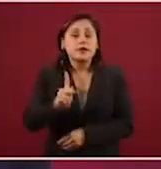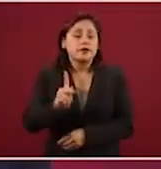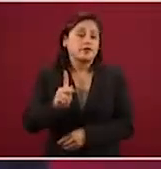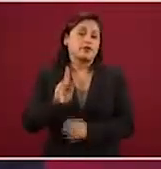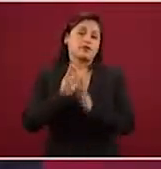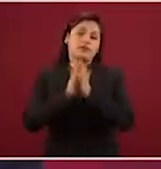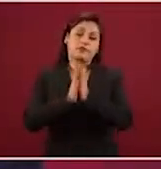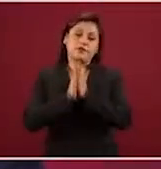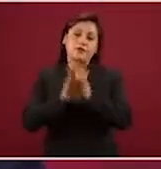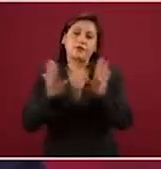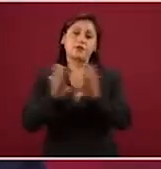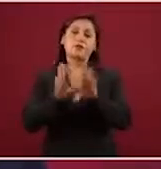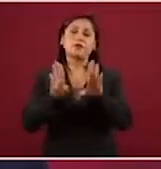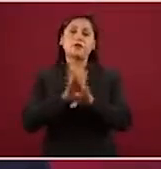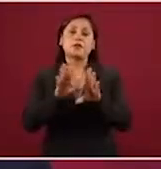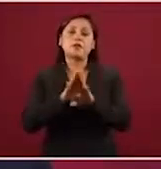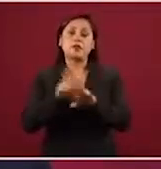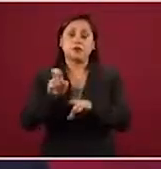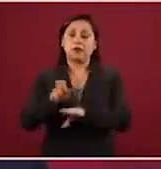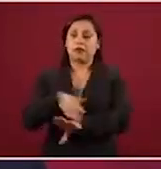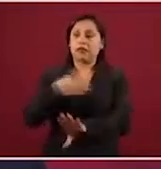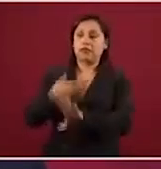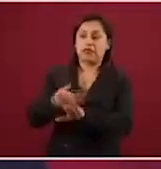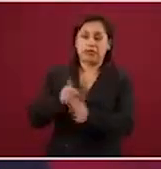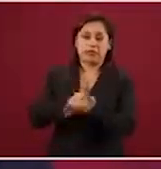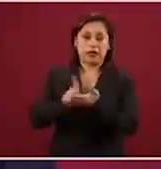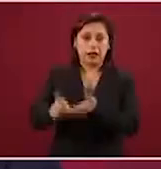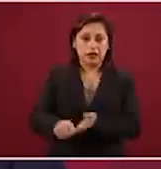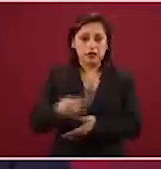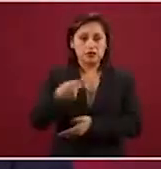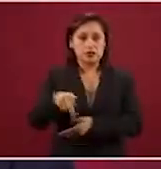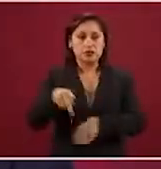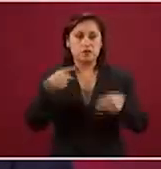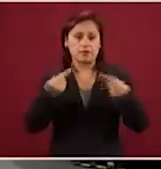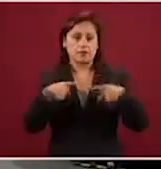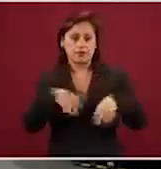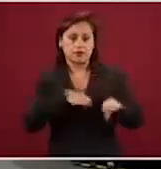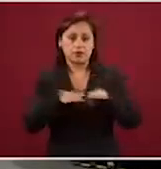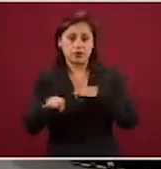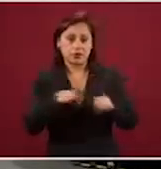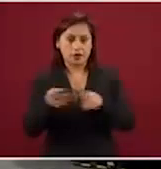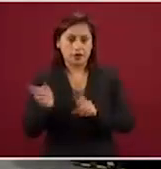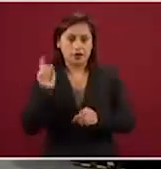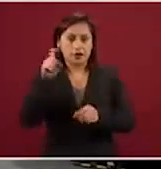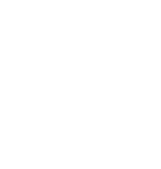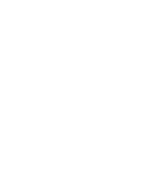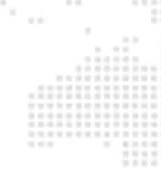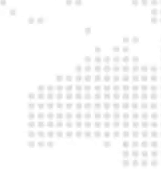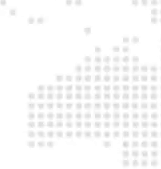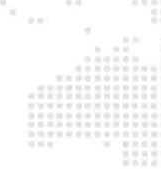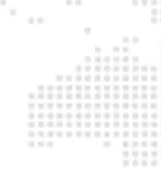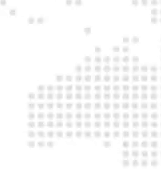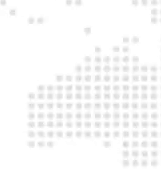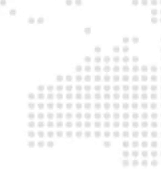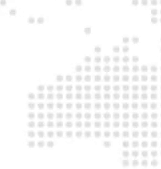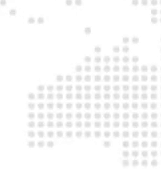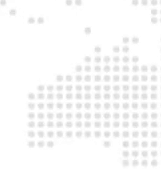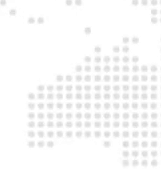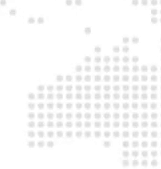violar o esté derechos de los trabajadores y las trabajadoras de nuestro de nuestro país